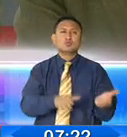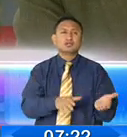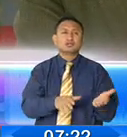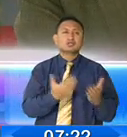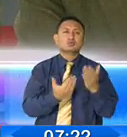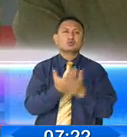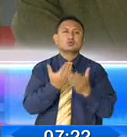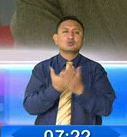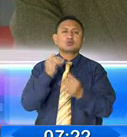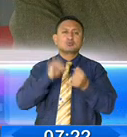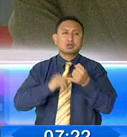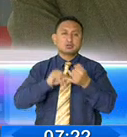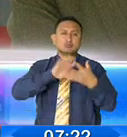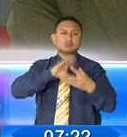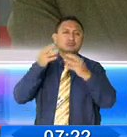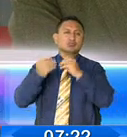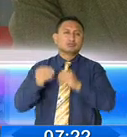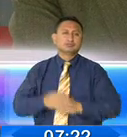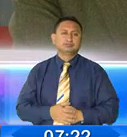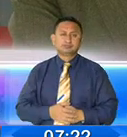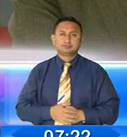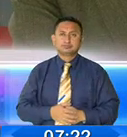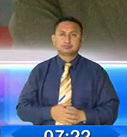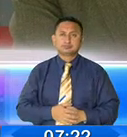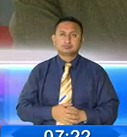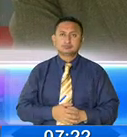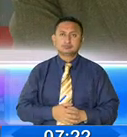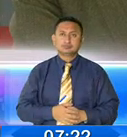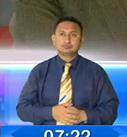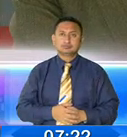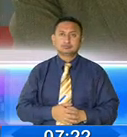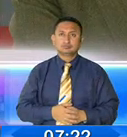variantes? Bueno, en el caso